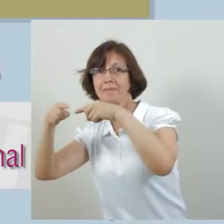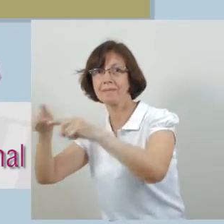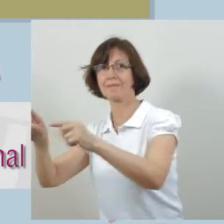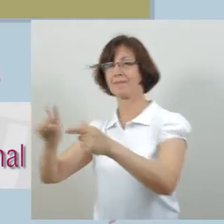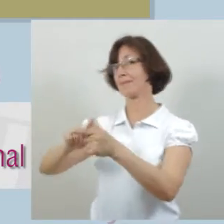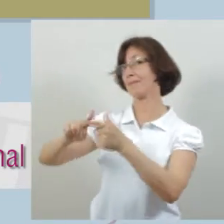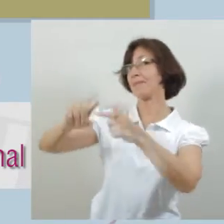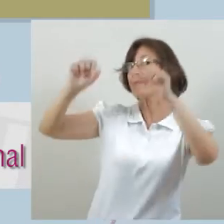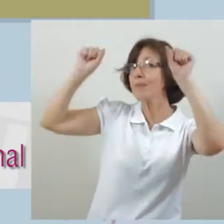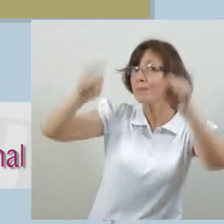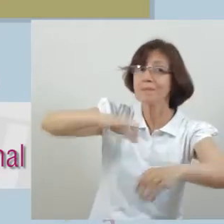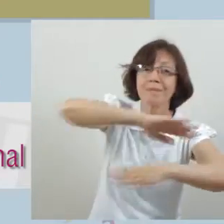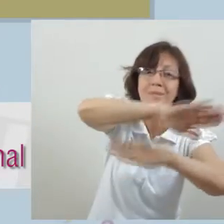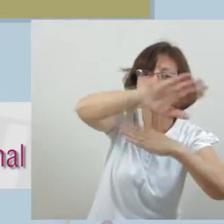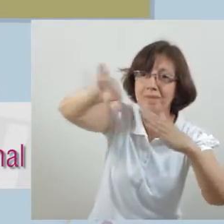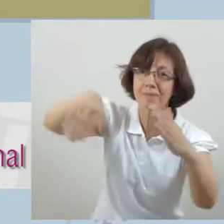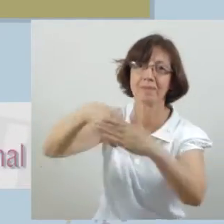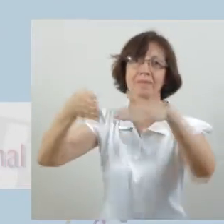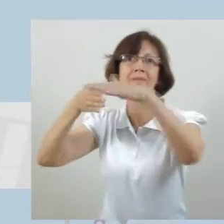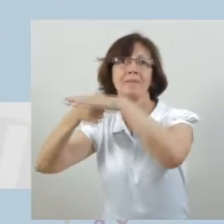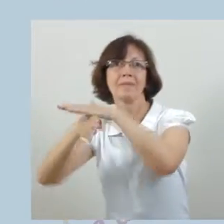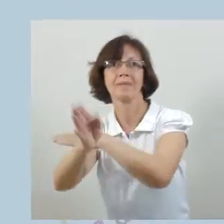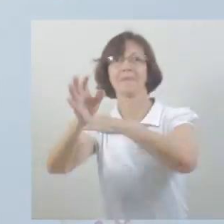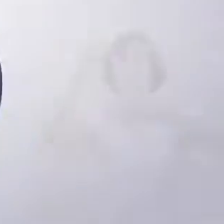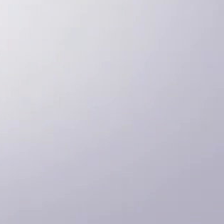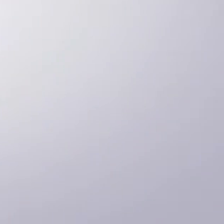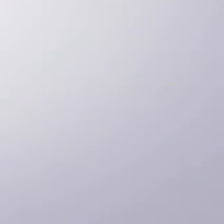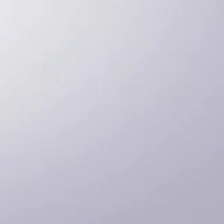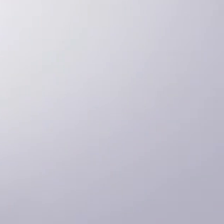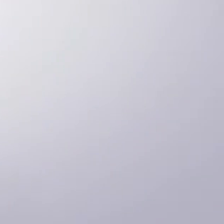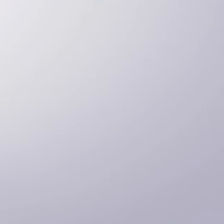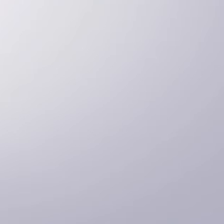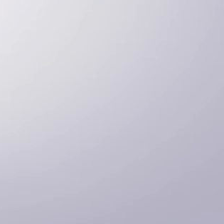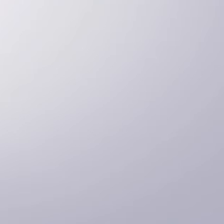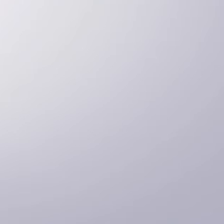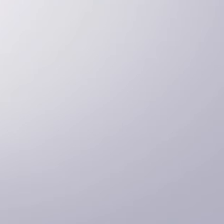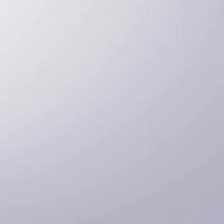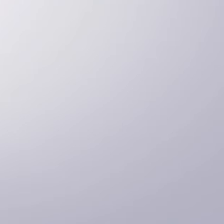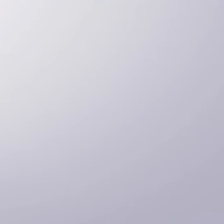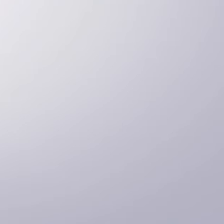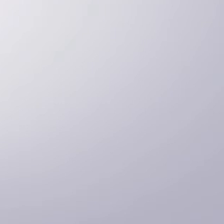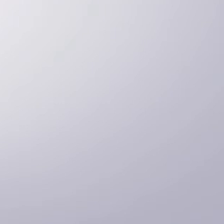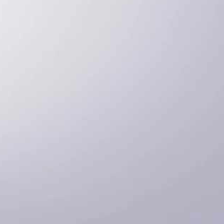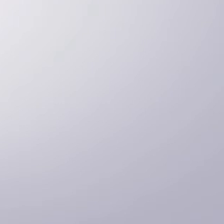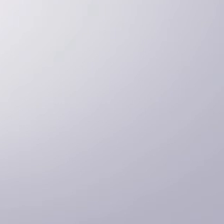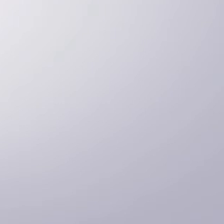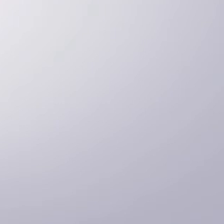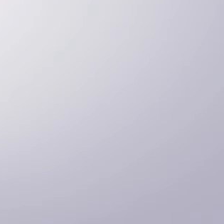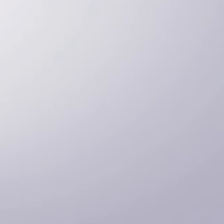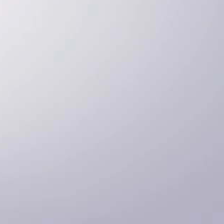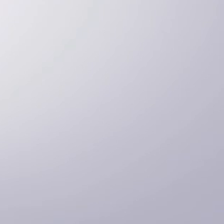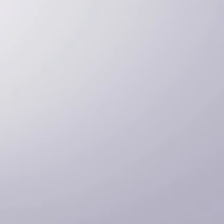justicia y la meritocracia en la selección de personal. Órgano Electoral Plurinacional. Democracias en ejercicio.